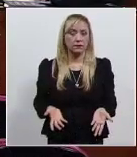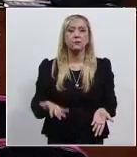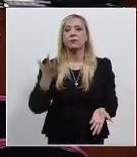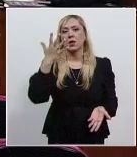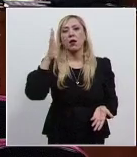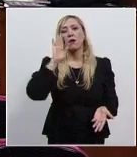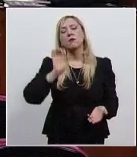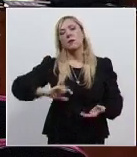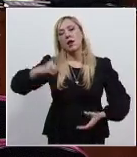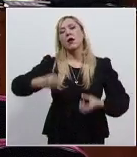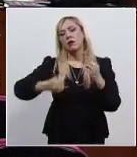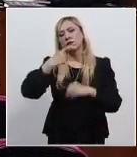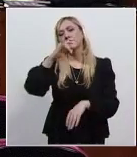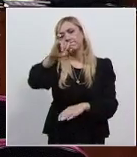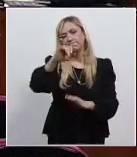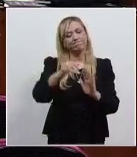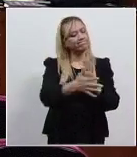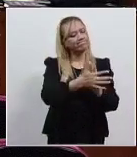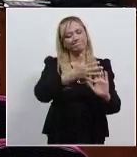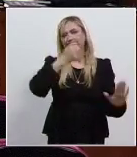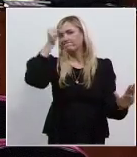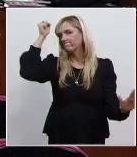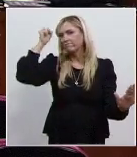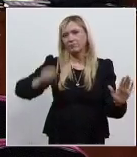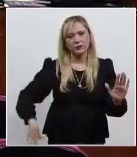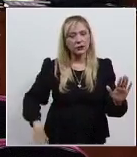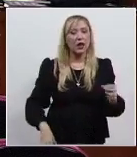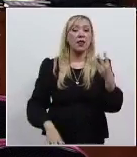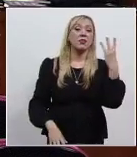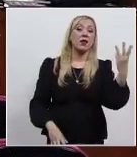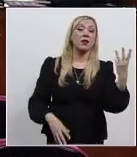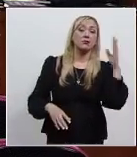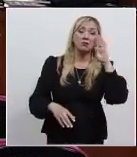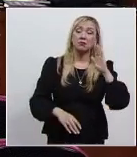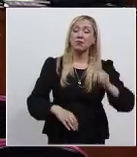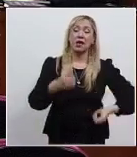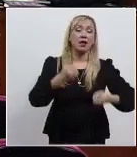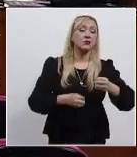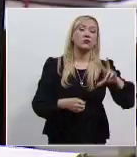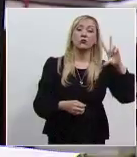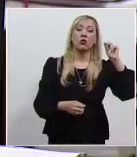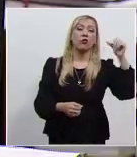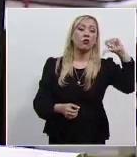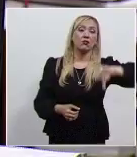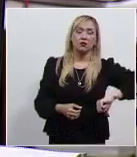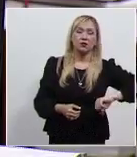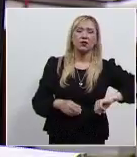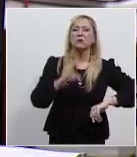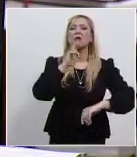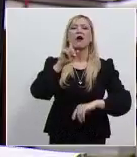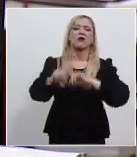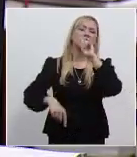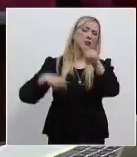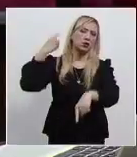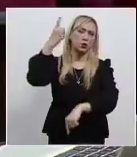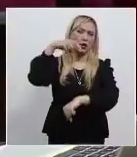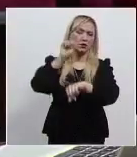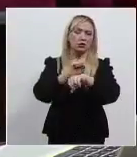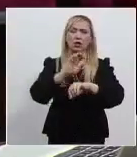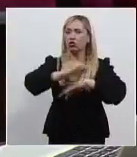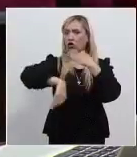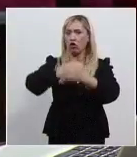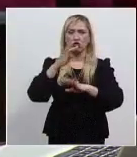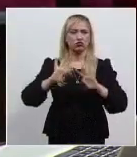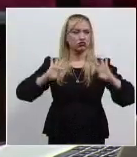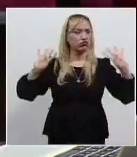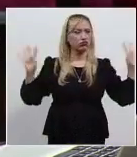acuerdo con declarar la invalidez de todo el decreto y 3 en contra. La votación definitiva se realizará la próxima semana cuando estén